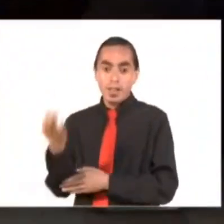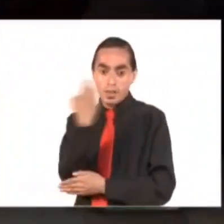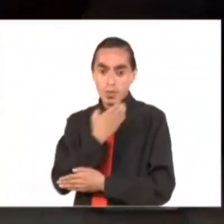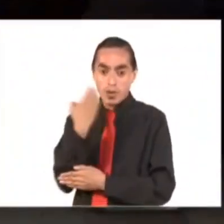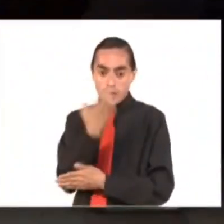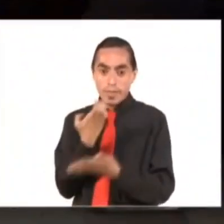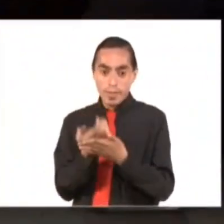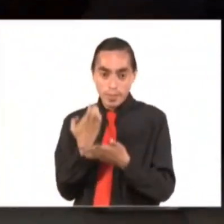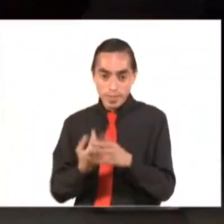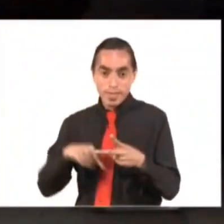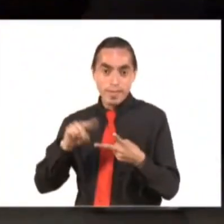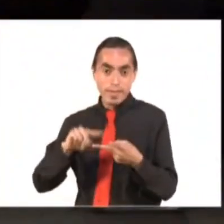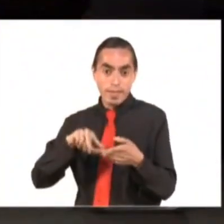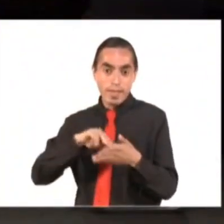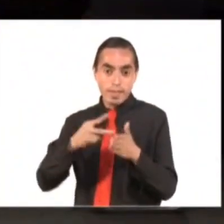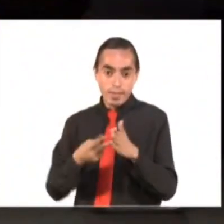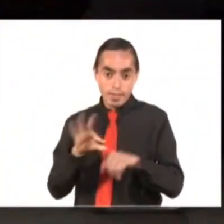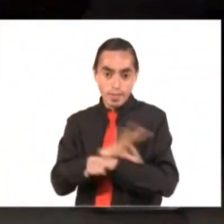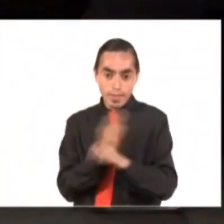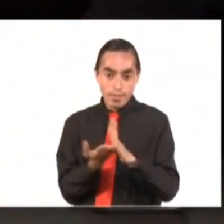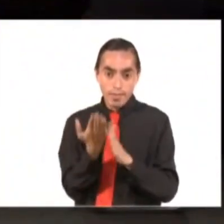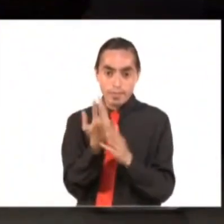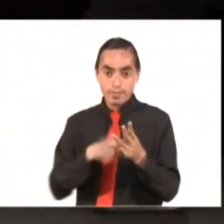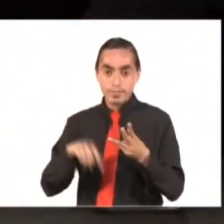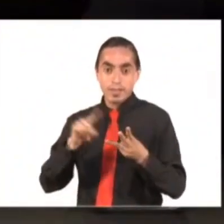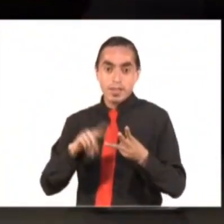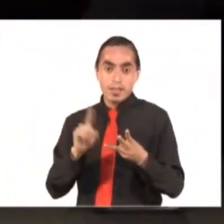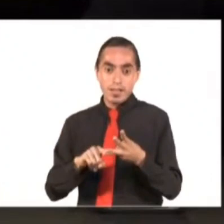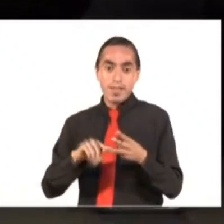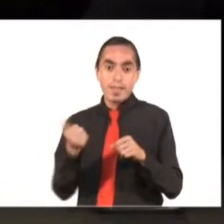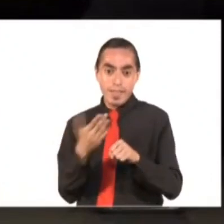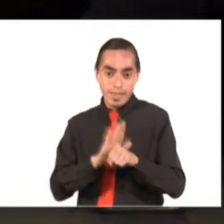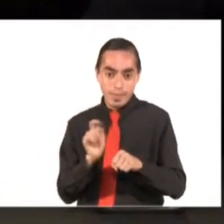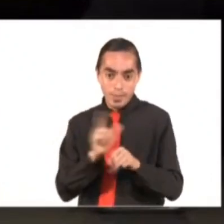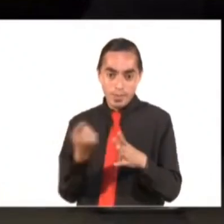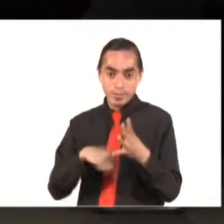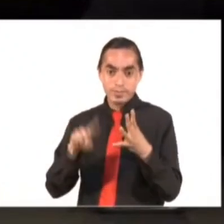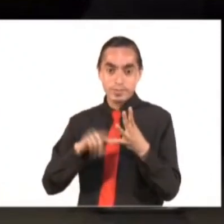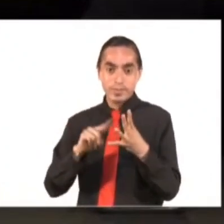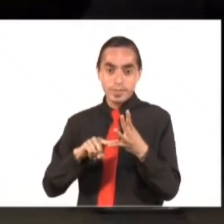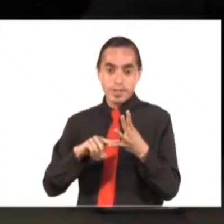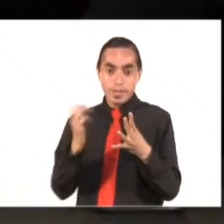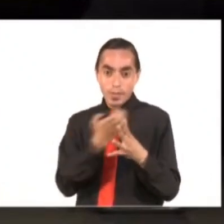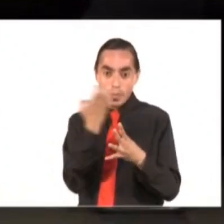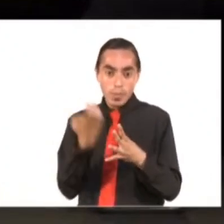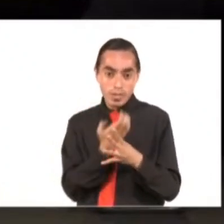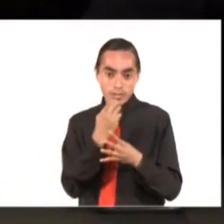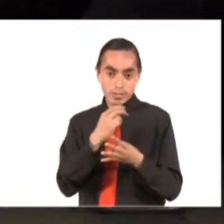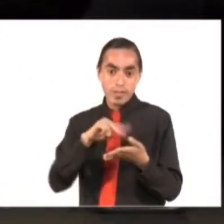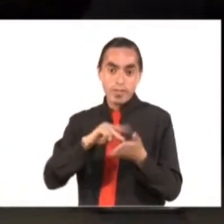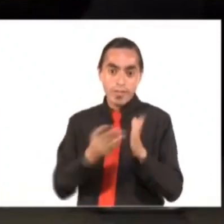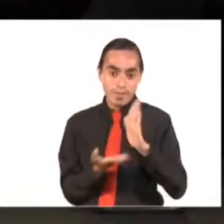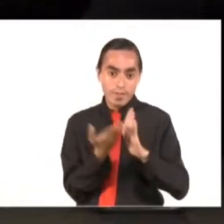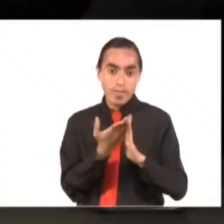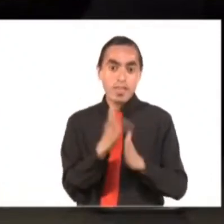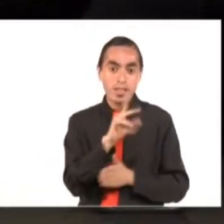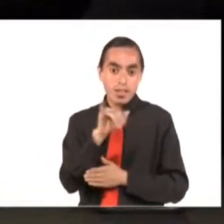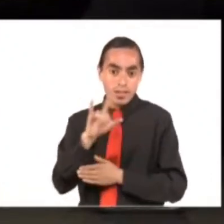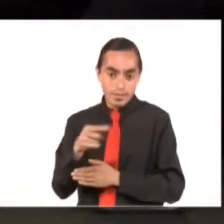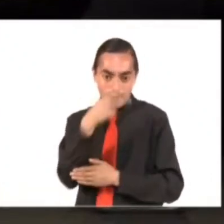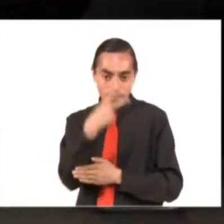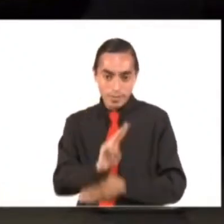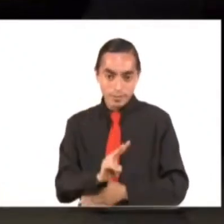Colegio de Arquitectos, el Colegio de Profesionales de la Administración, el Colegio de Ingenieros Civiles de México, el Colegio